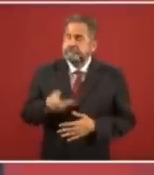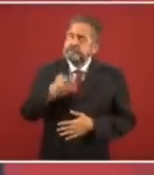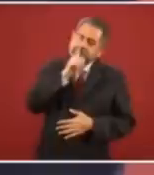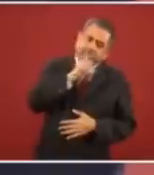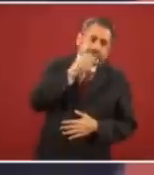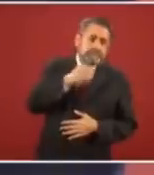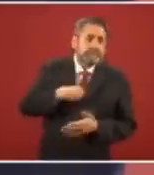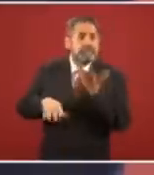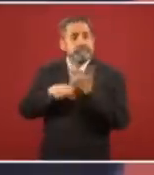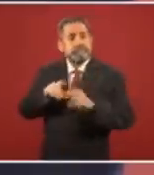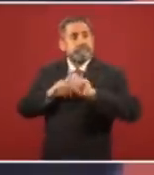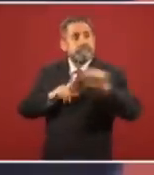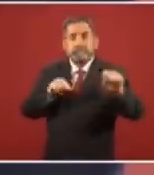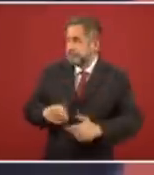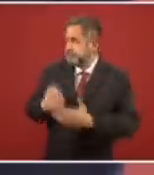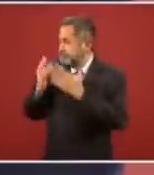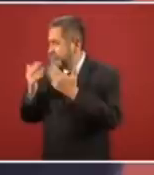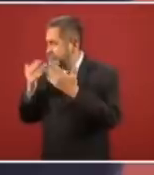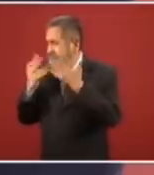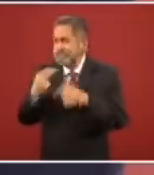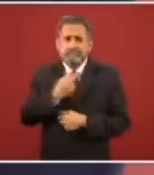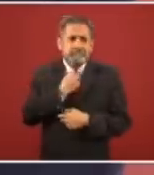de oportunidades de trabajo.